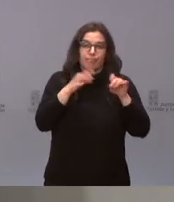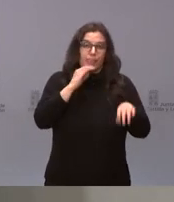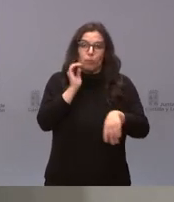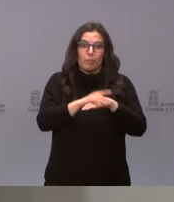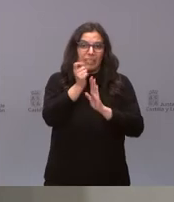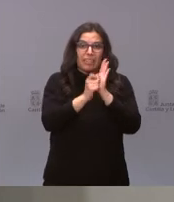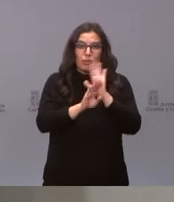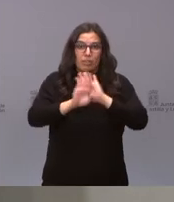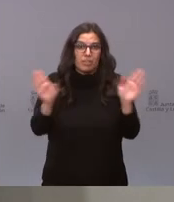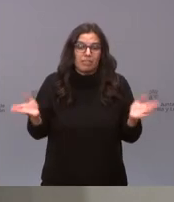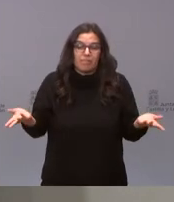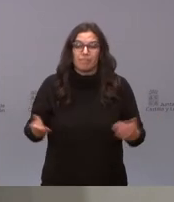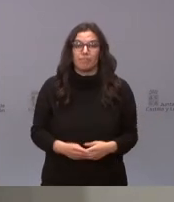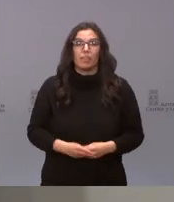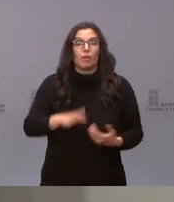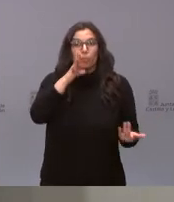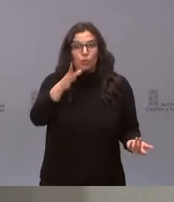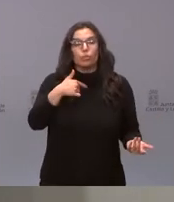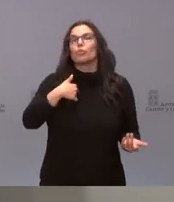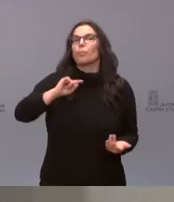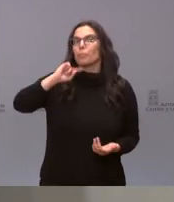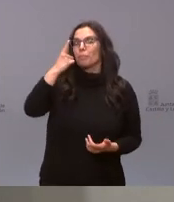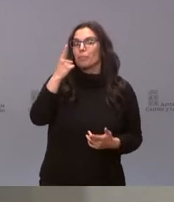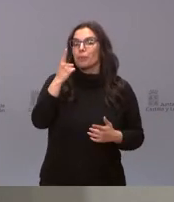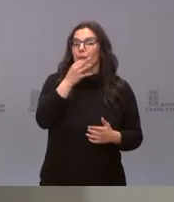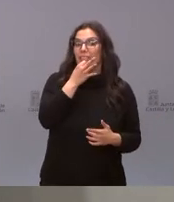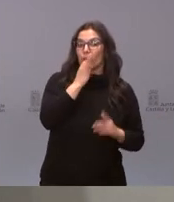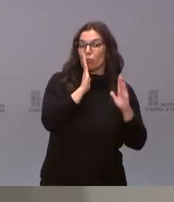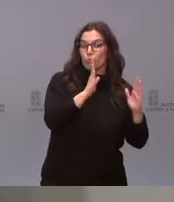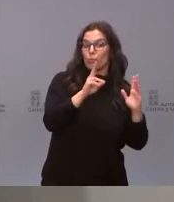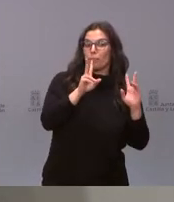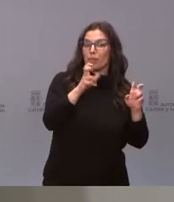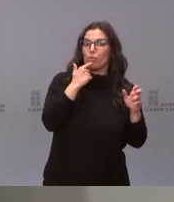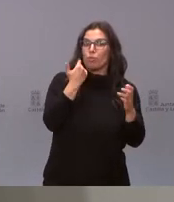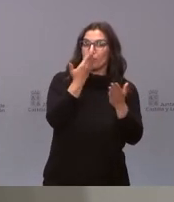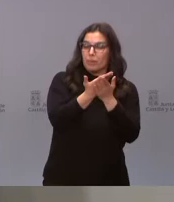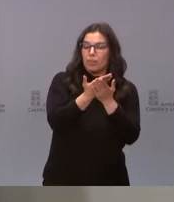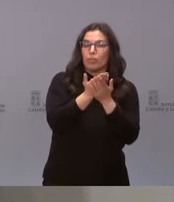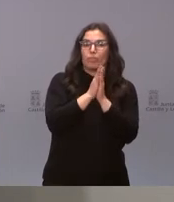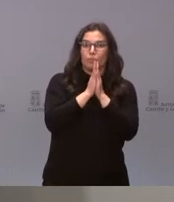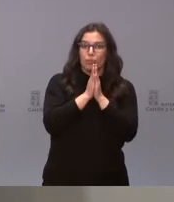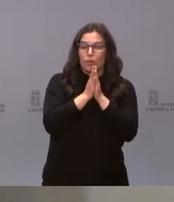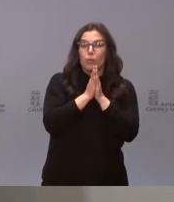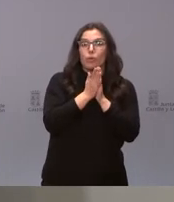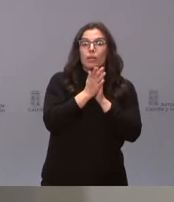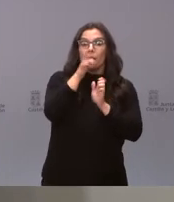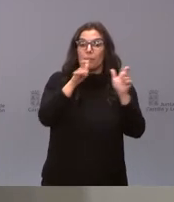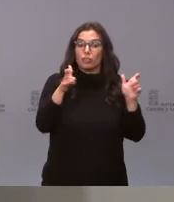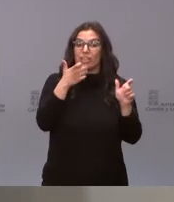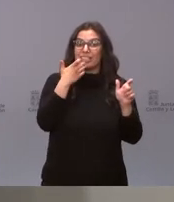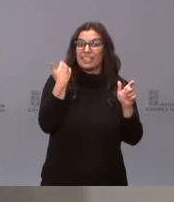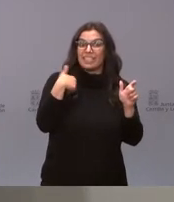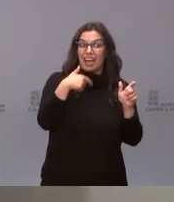cumplir por eso cuando he hecho la primera parte de mi intervención he pedido encarecidamente a aquellos que salen que sean